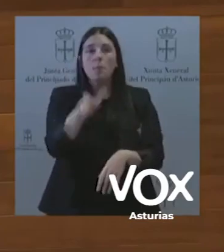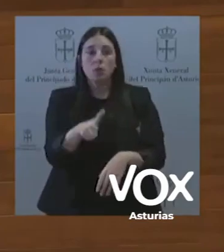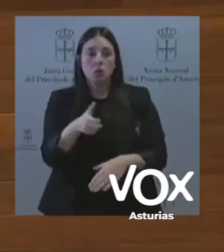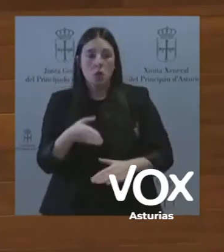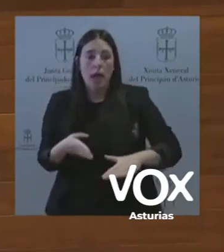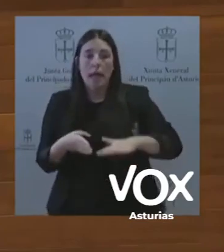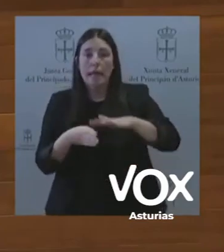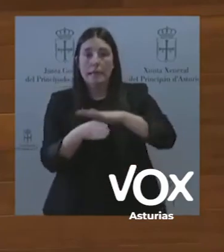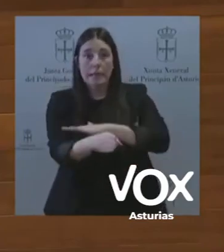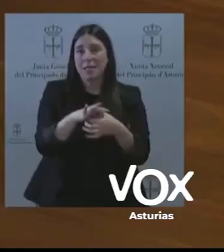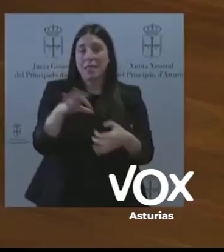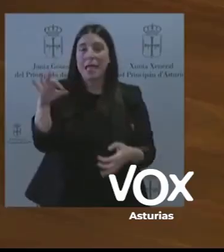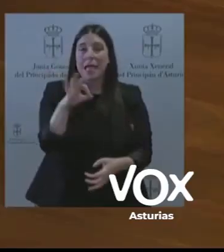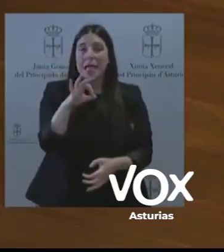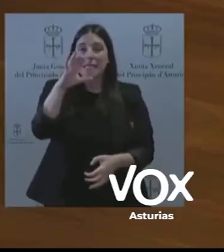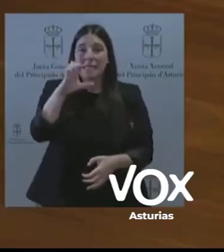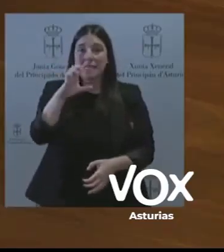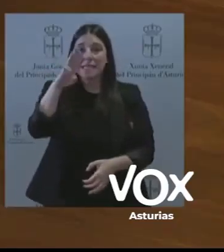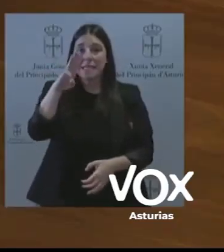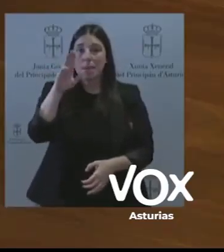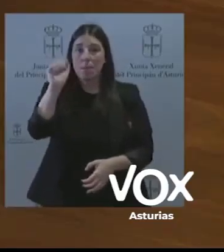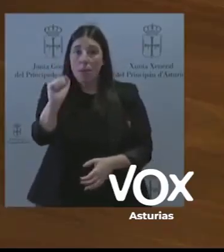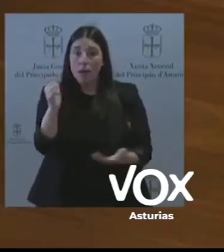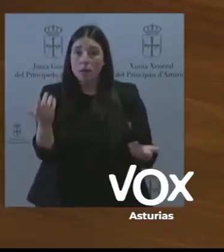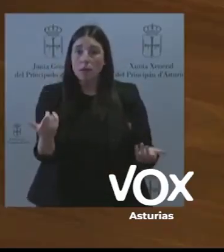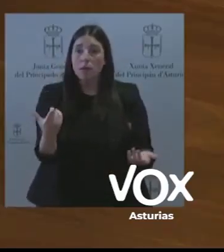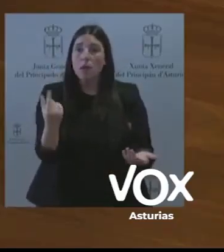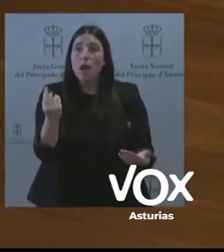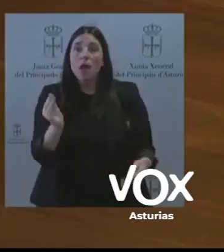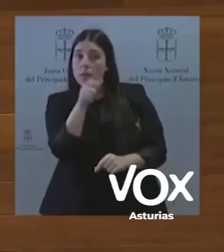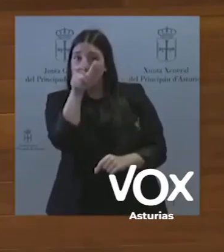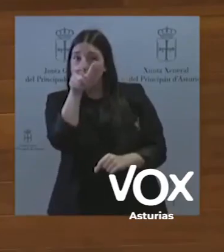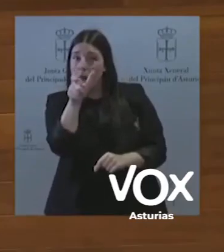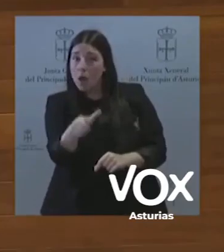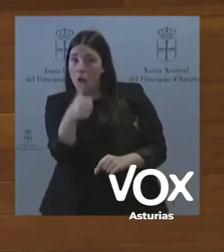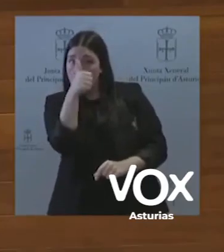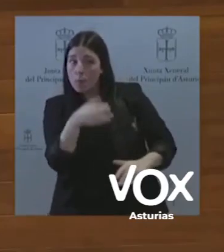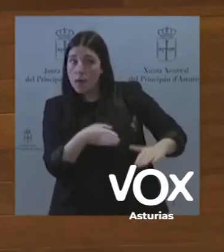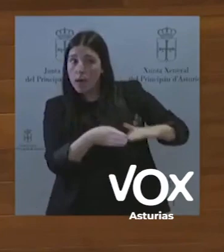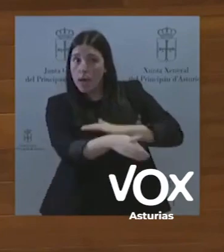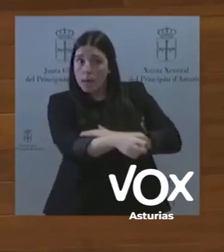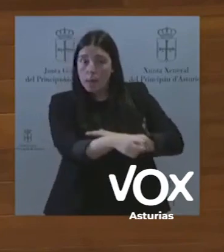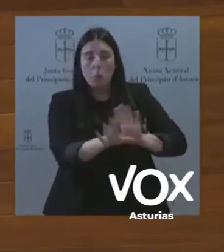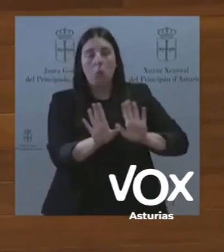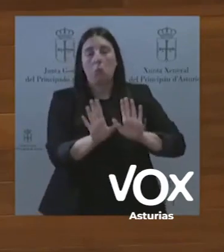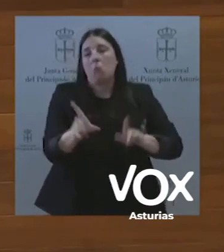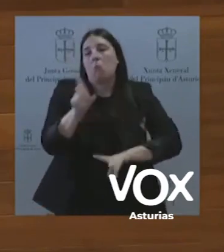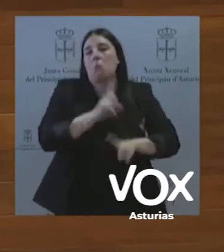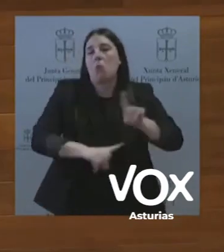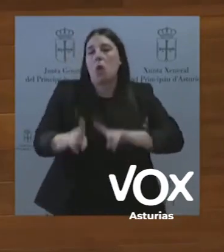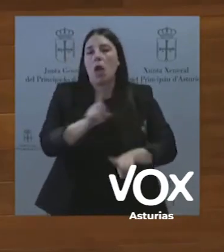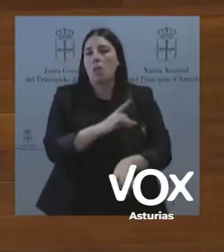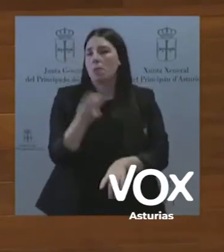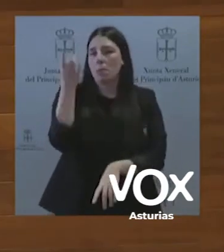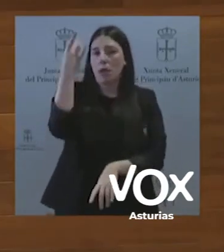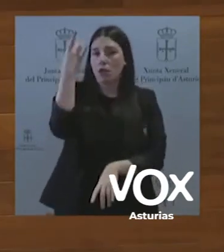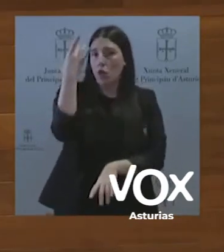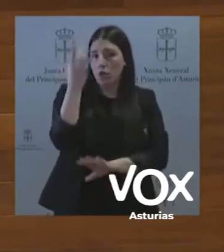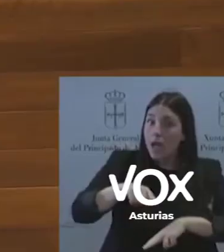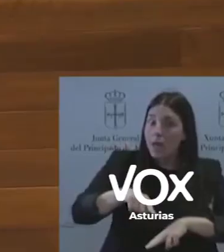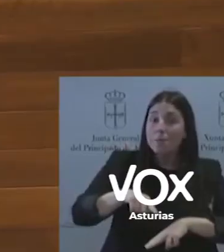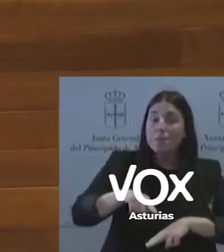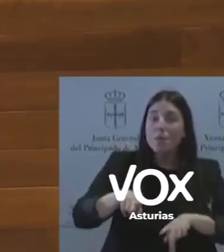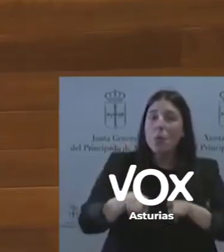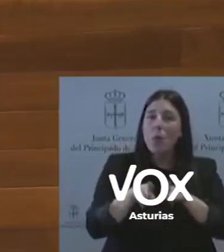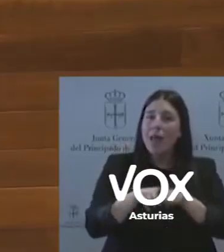a uno de los empleados. El gobierno tratará de maquillar con algunas medidas menores y justificar que no fue más que una